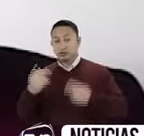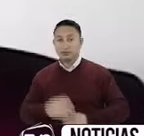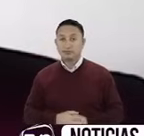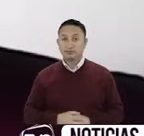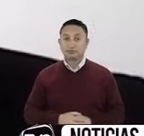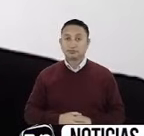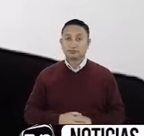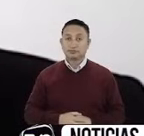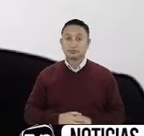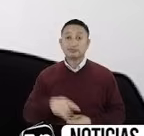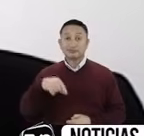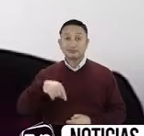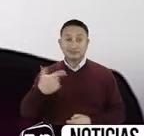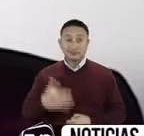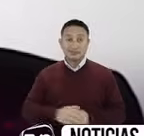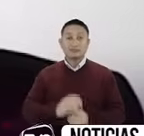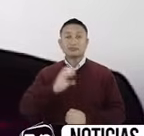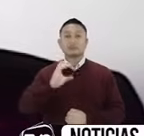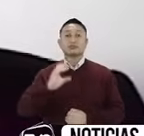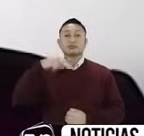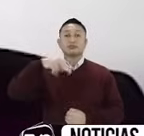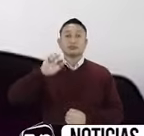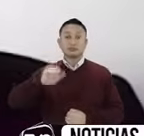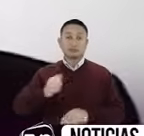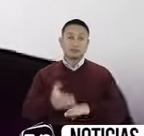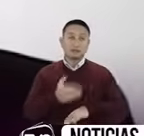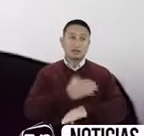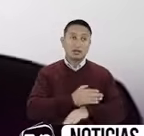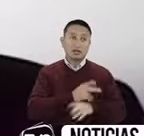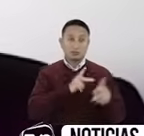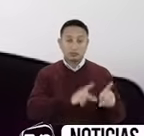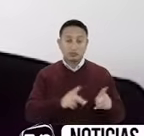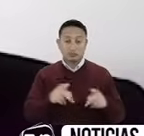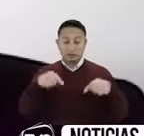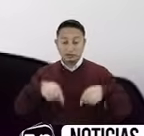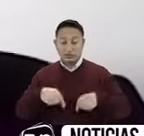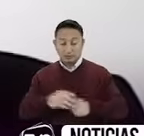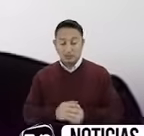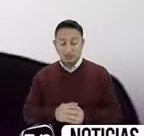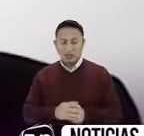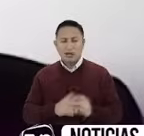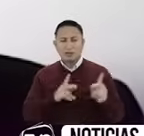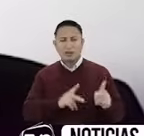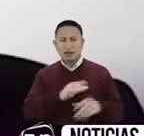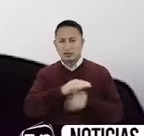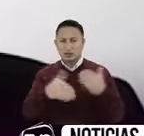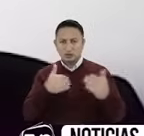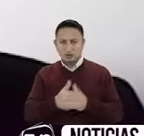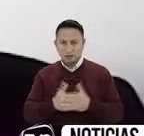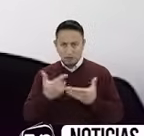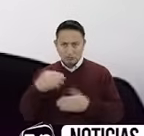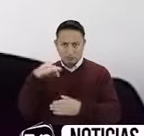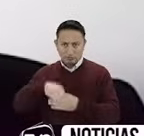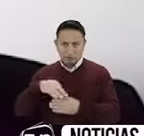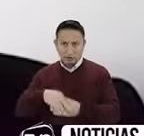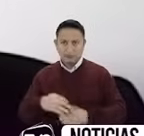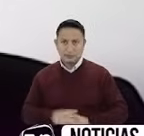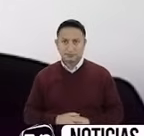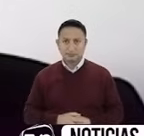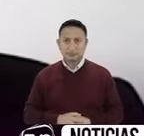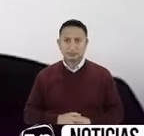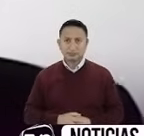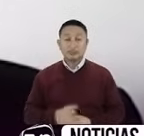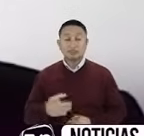Consejo Nacional Electoral ha venido trabajando durante estas últimas semanas, preparándose para un evento de esta naturaleza. Por lo tanto,